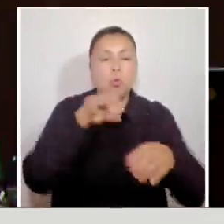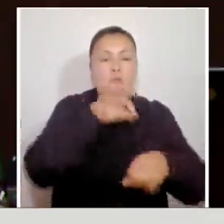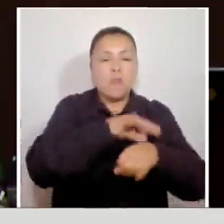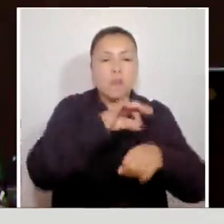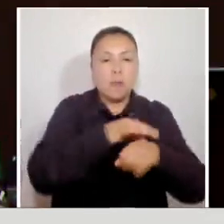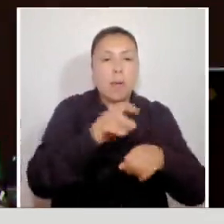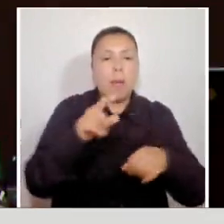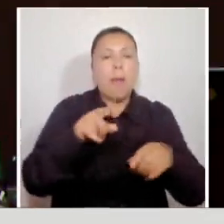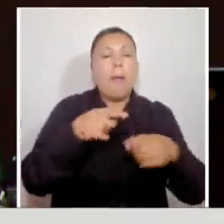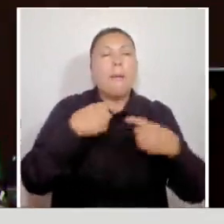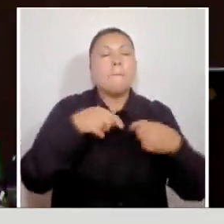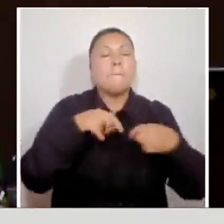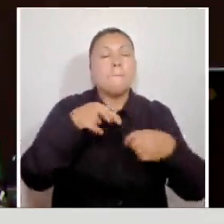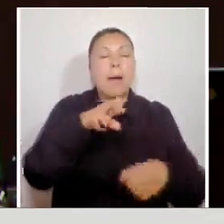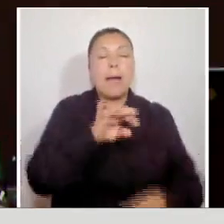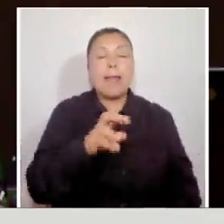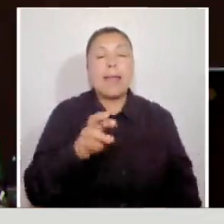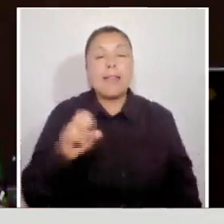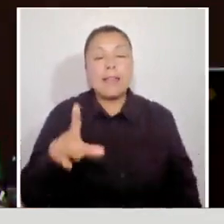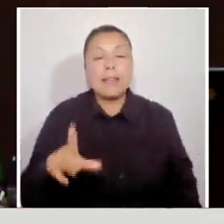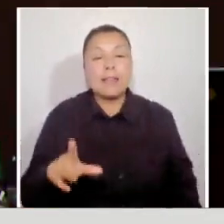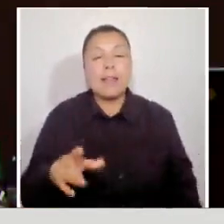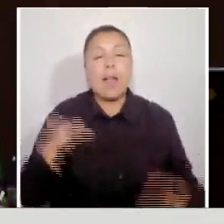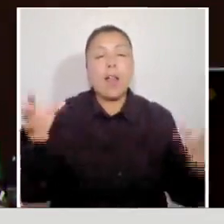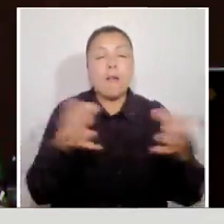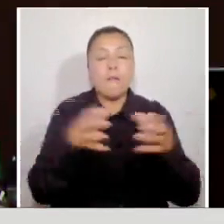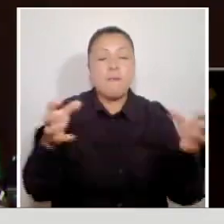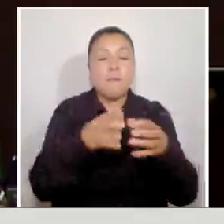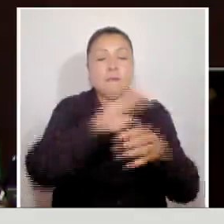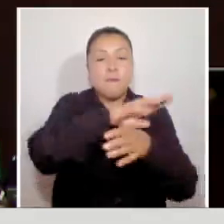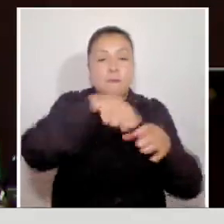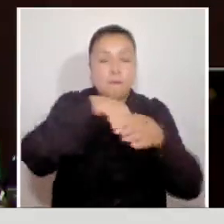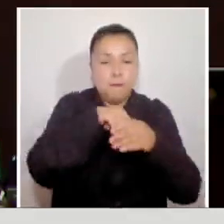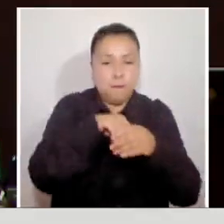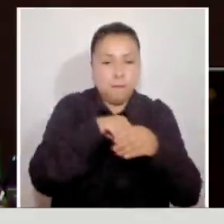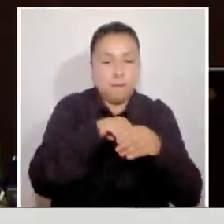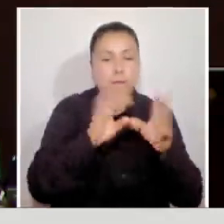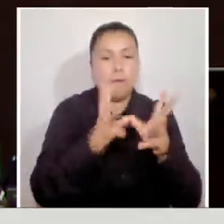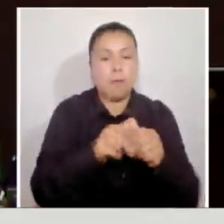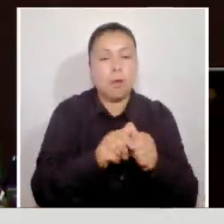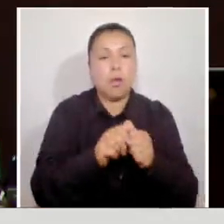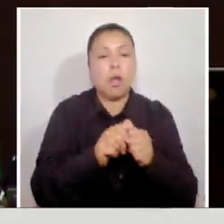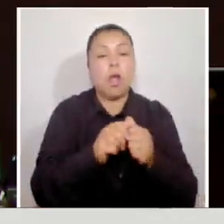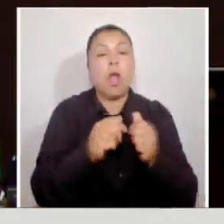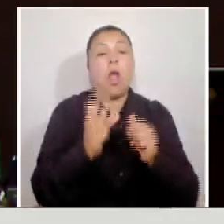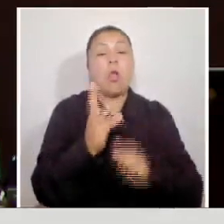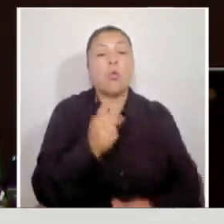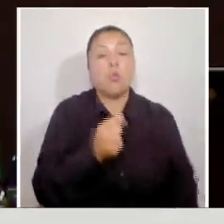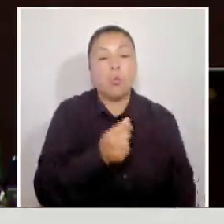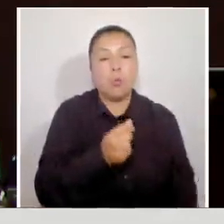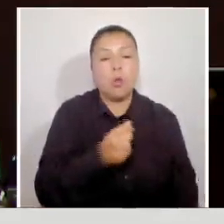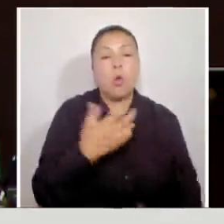acto constitutivo de violencia intrafamiliar correspondiente al boletín